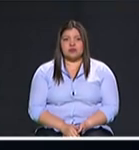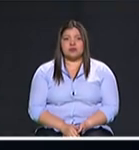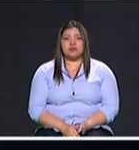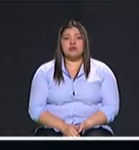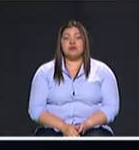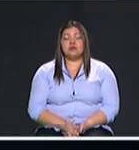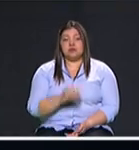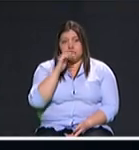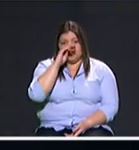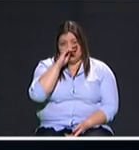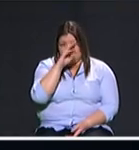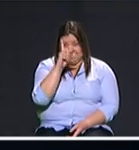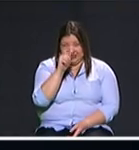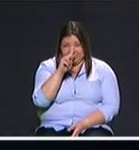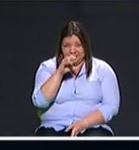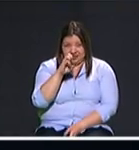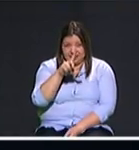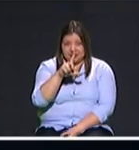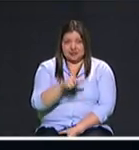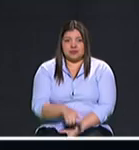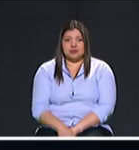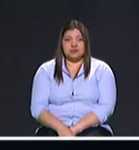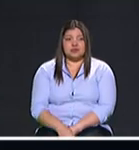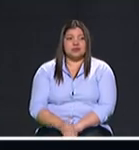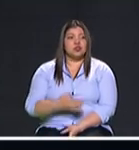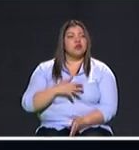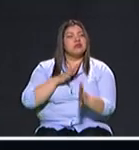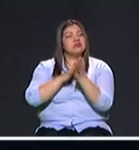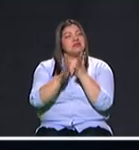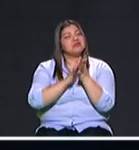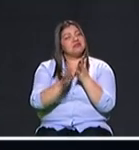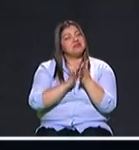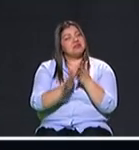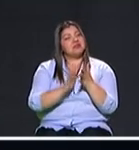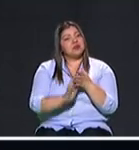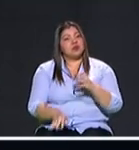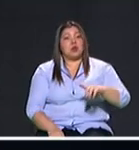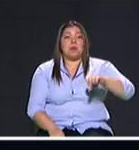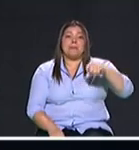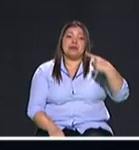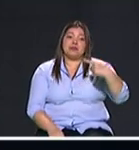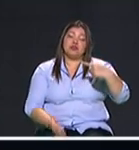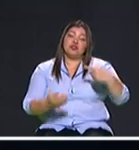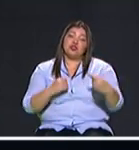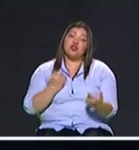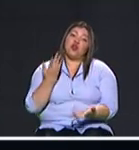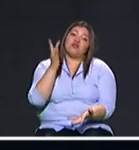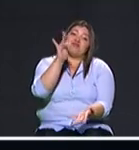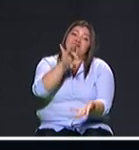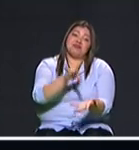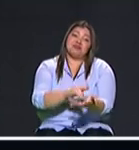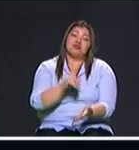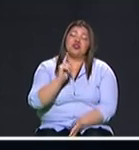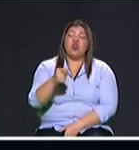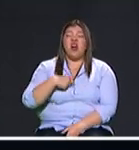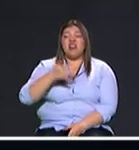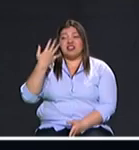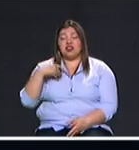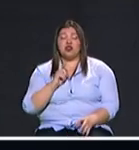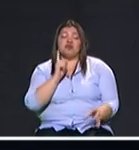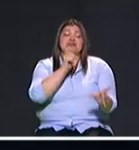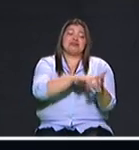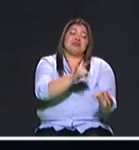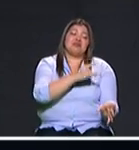bueno yo lo primero que quisiera contarles es que yo estoy aquí porque un día me tocó renunciar a mis sueños de estudiar por falta de plata desde